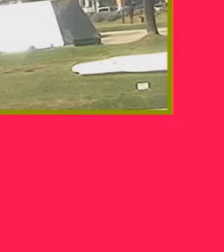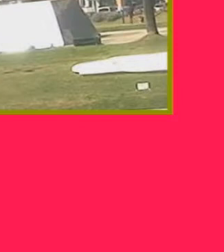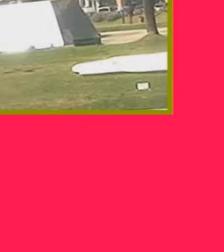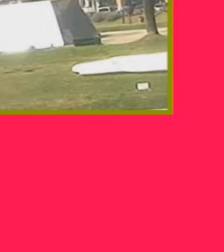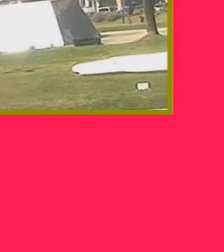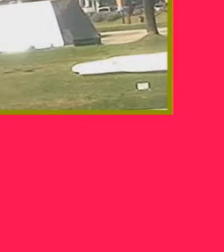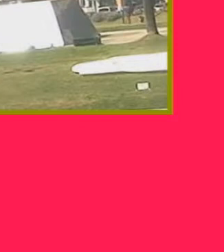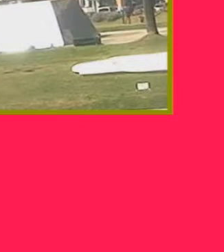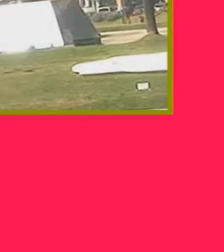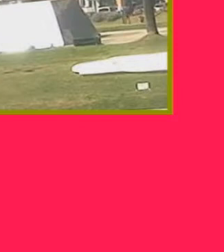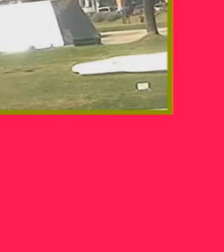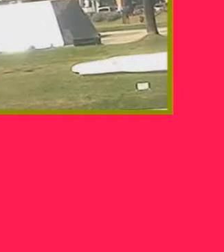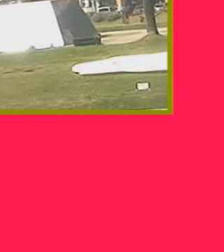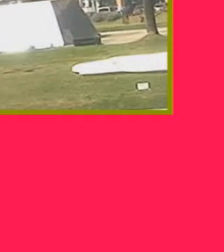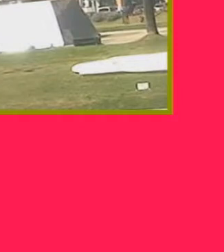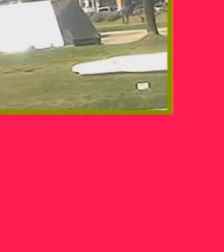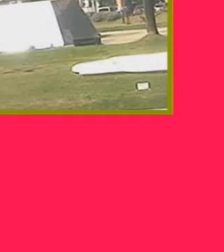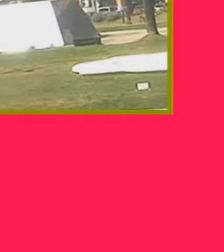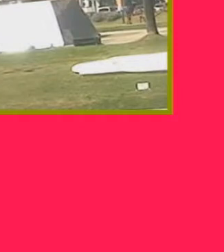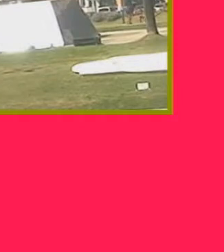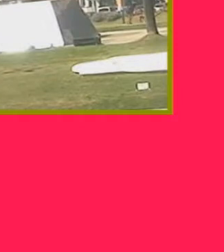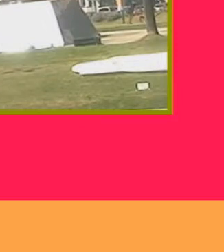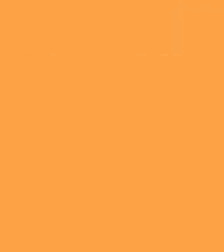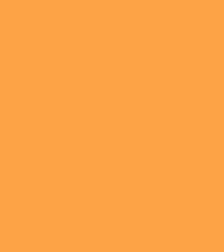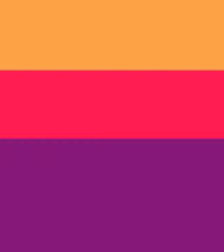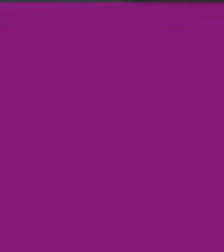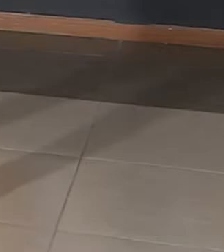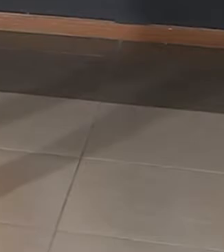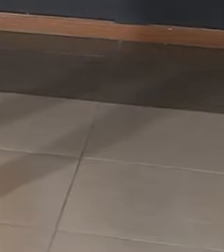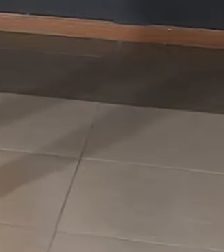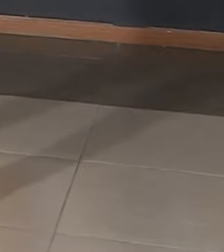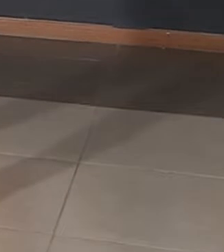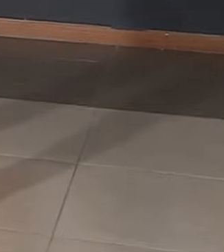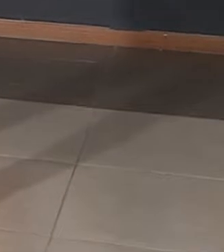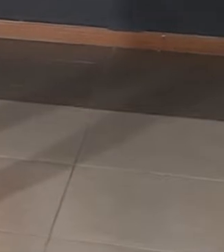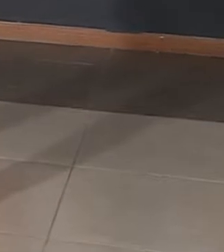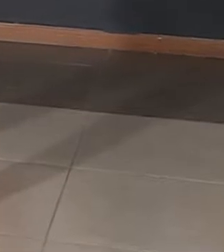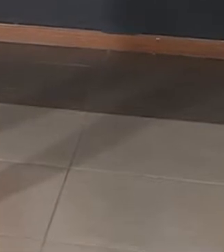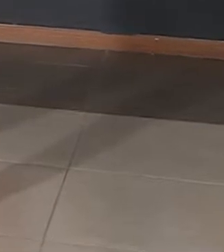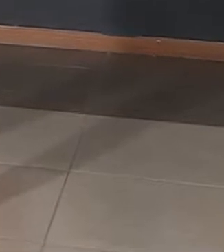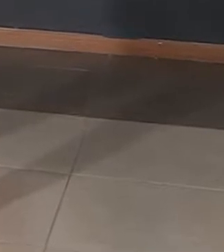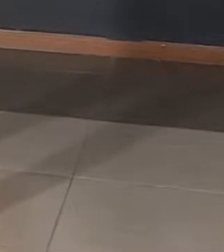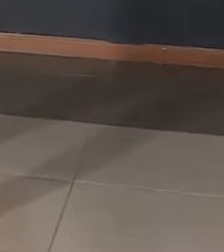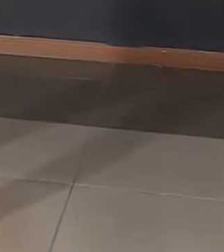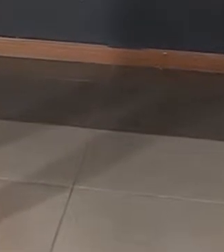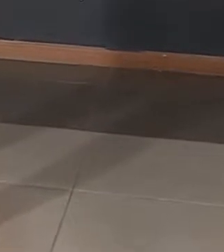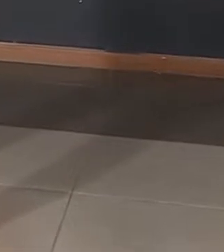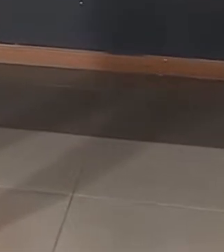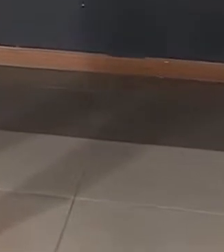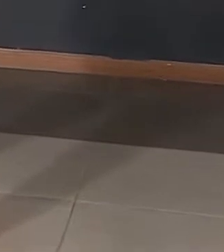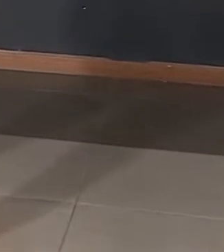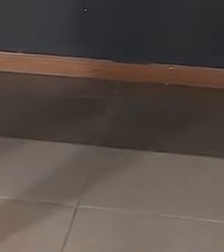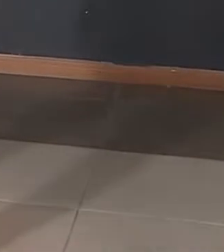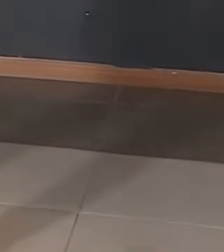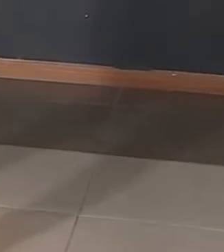Pasando por Pan de Azúcar, la barra en Twig. Tienen ese. Ahí, ahí, ya no importa el dinero. Salí de tu casa